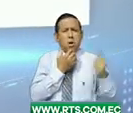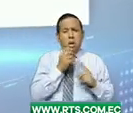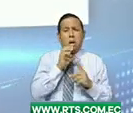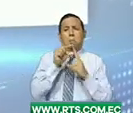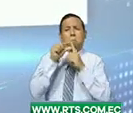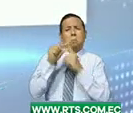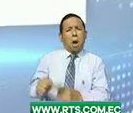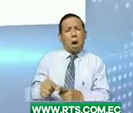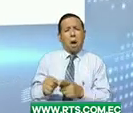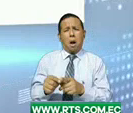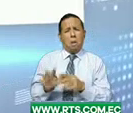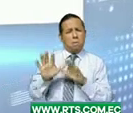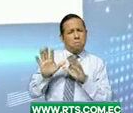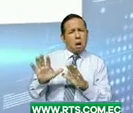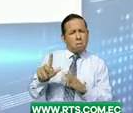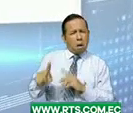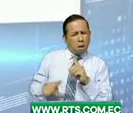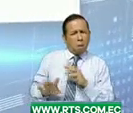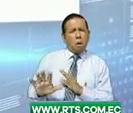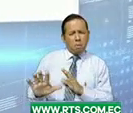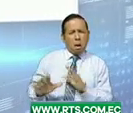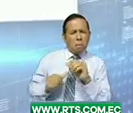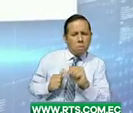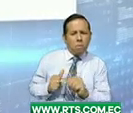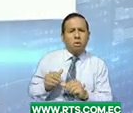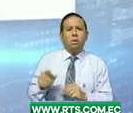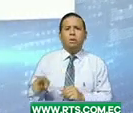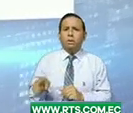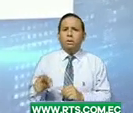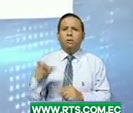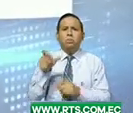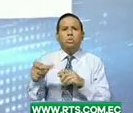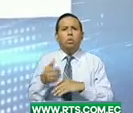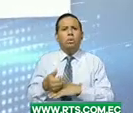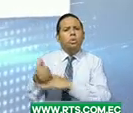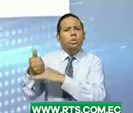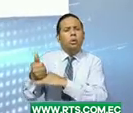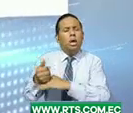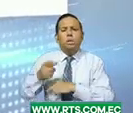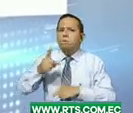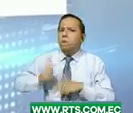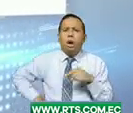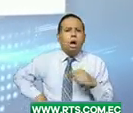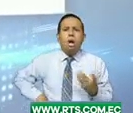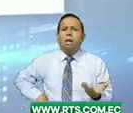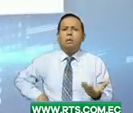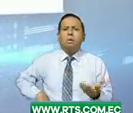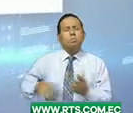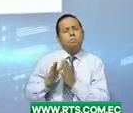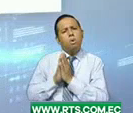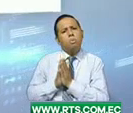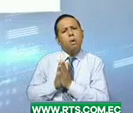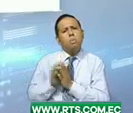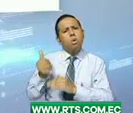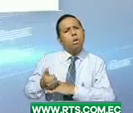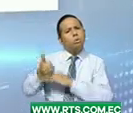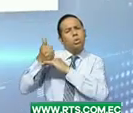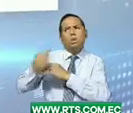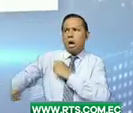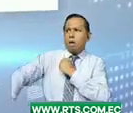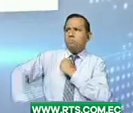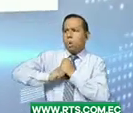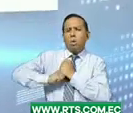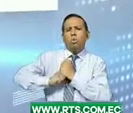agentes fiscales e hizo un llamado a las demás instituciones del Estado y del Eje de Justicia para condenar esas prácticas y luchar por